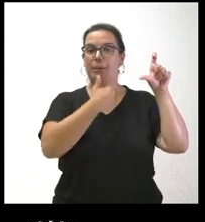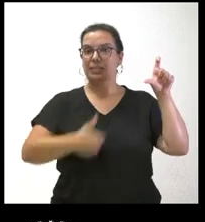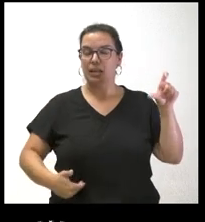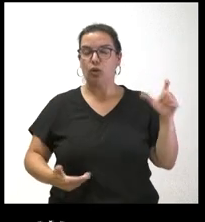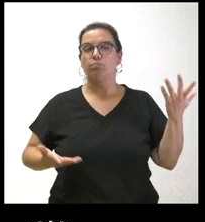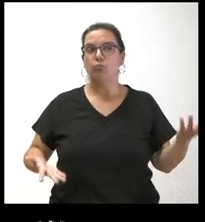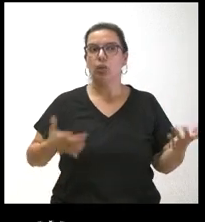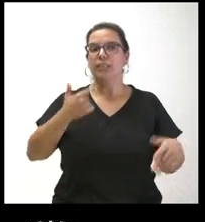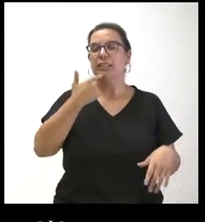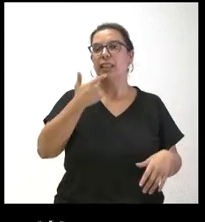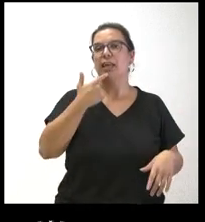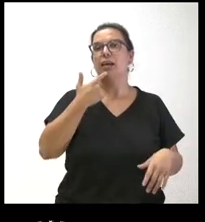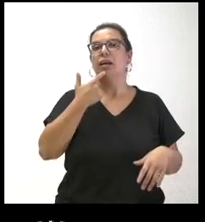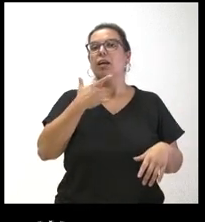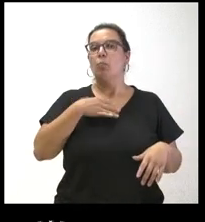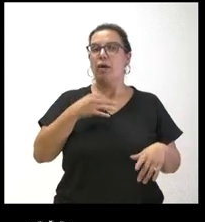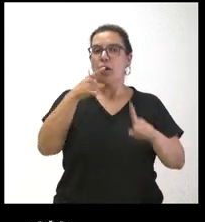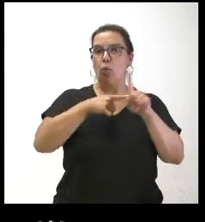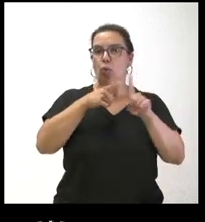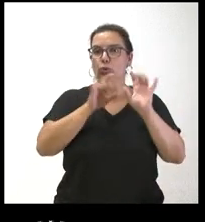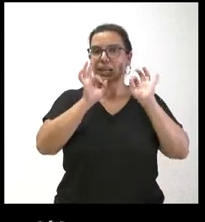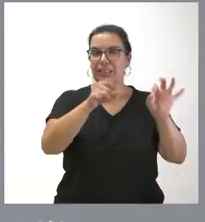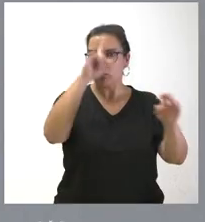que se ha podido utilizar de esa manera